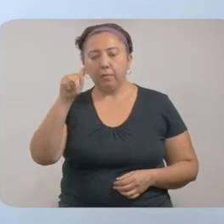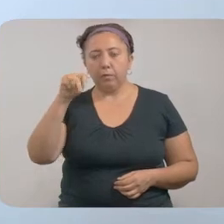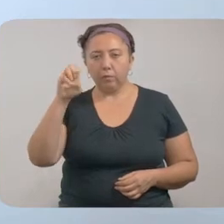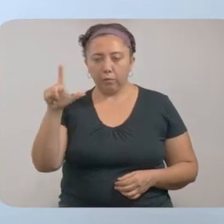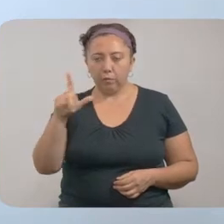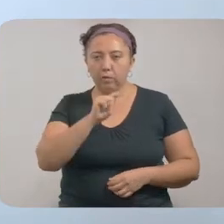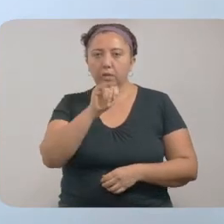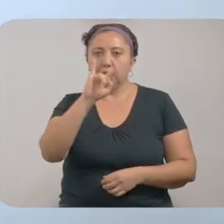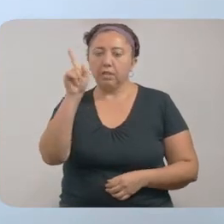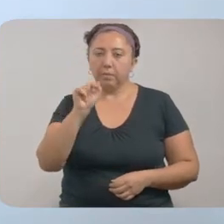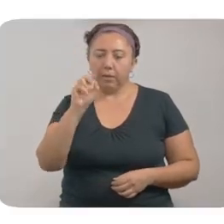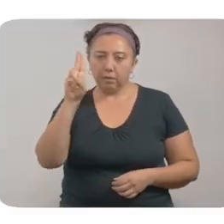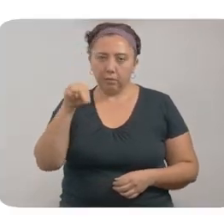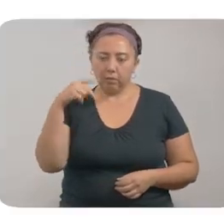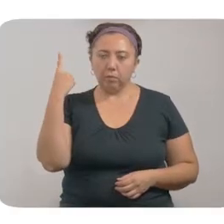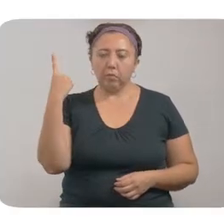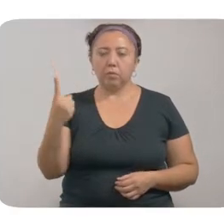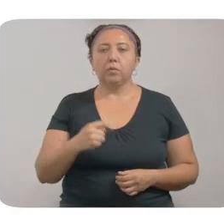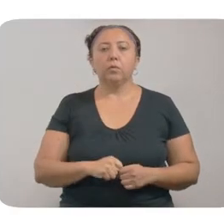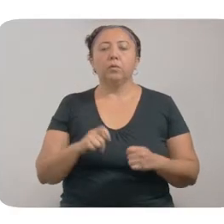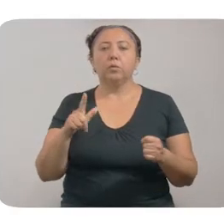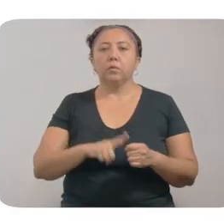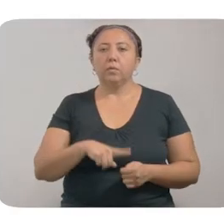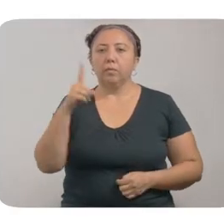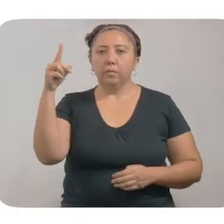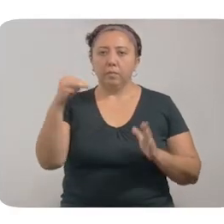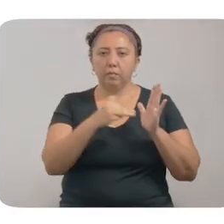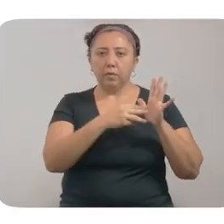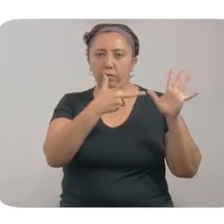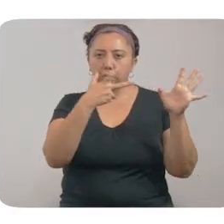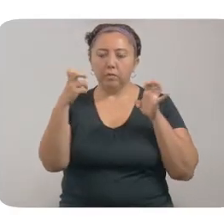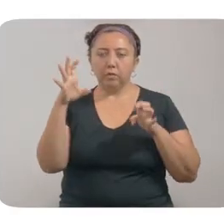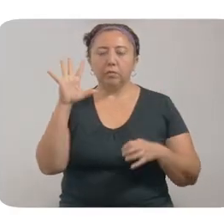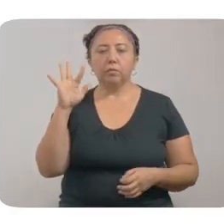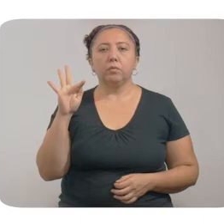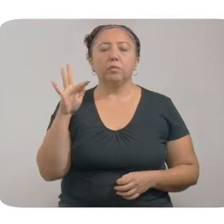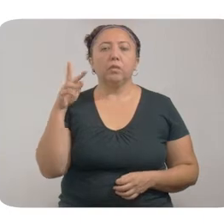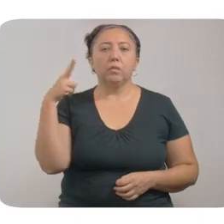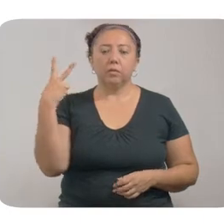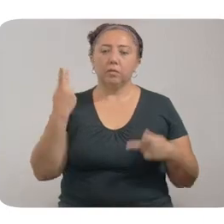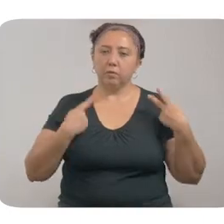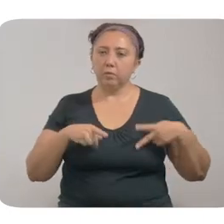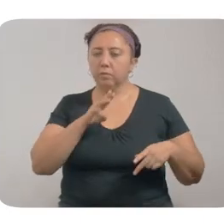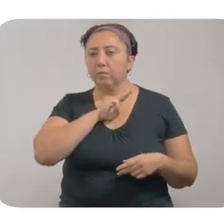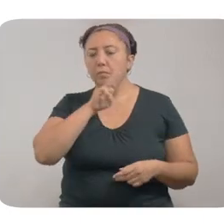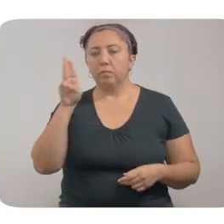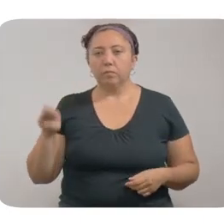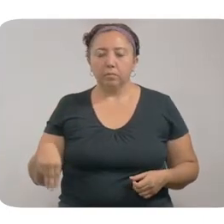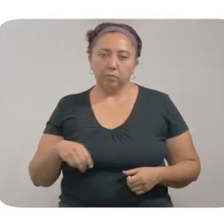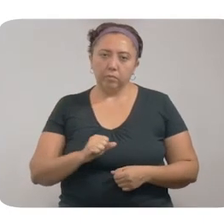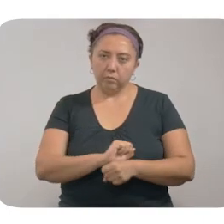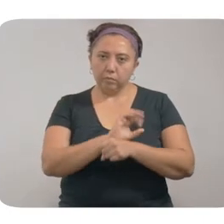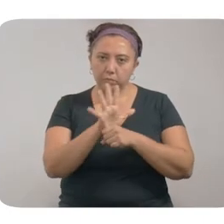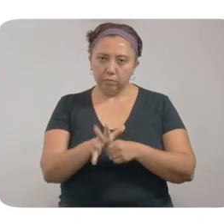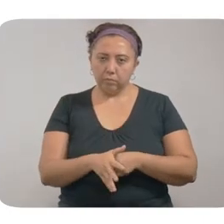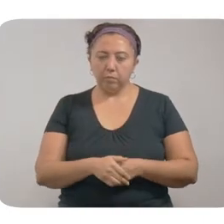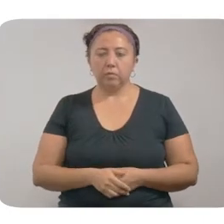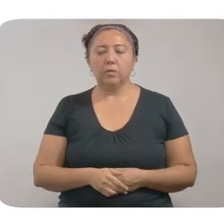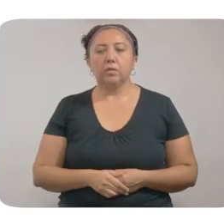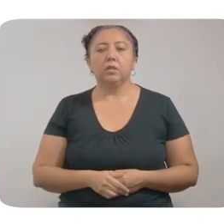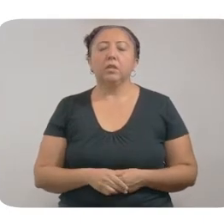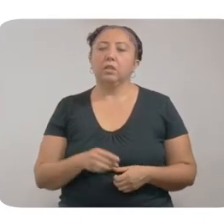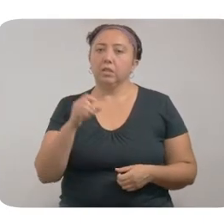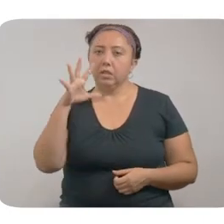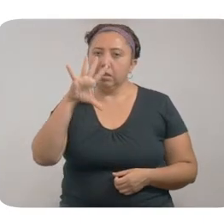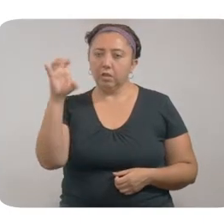y tizimín 1 en total son 1842 las personas fallecidas a causa de el coronavirus de los casos